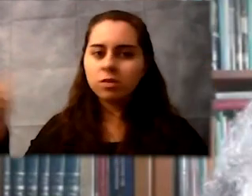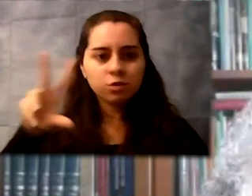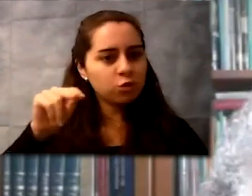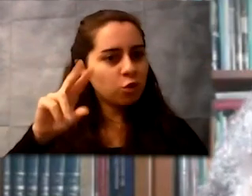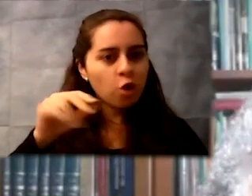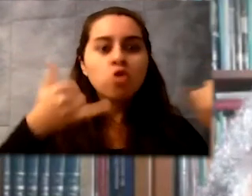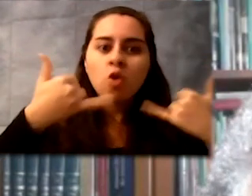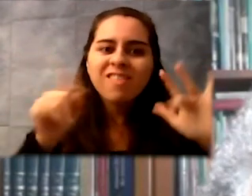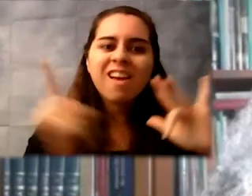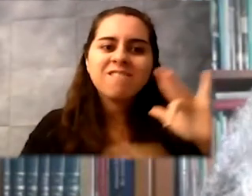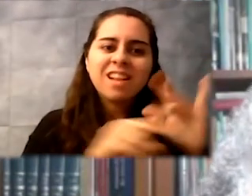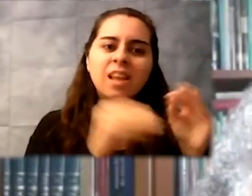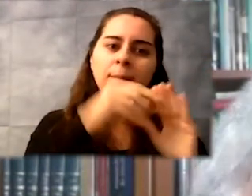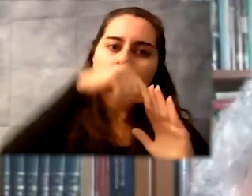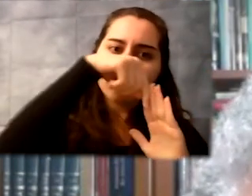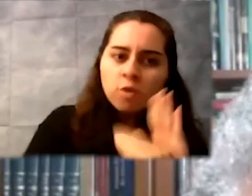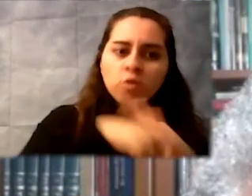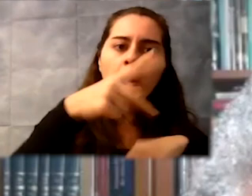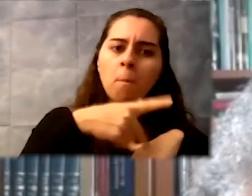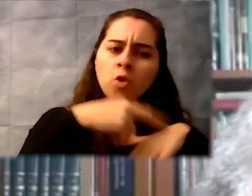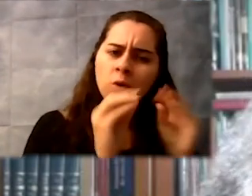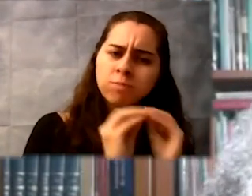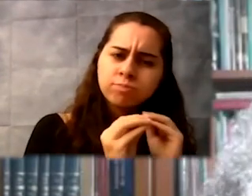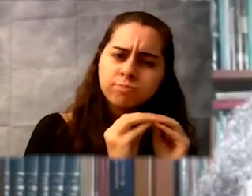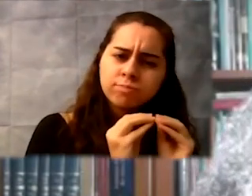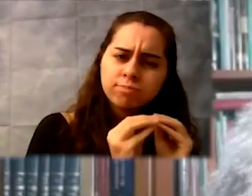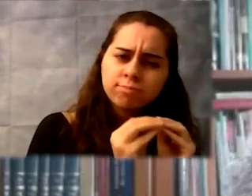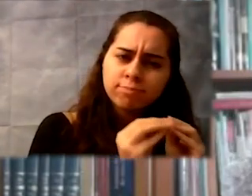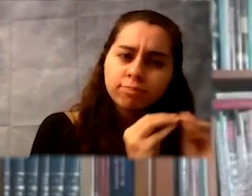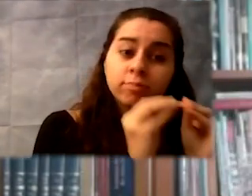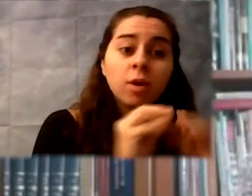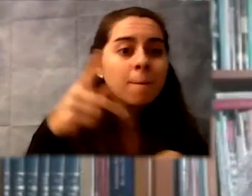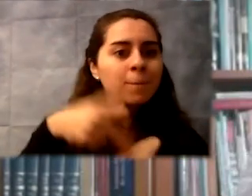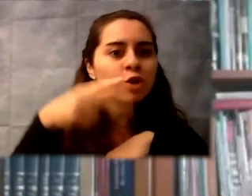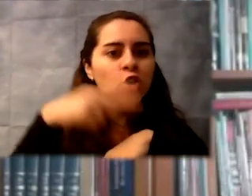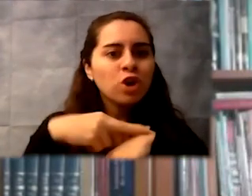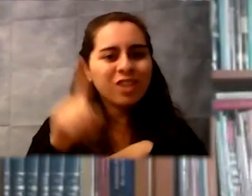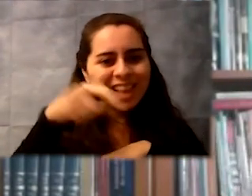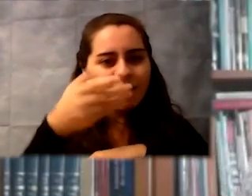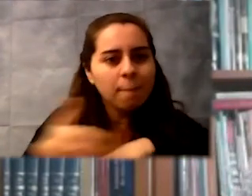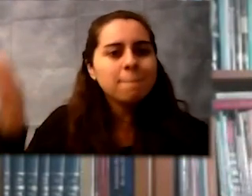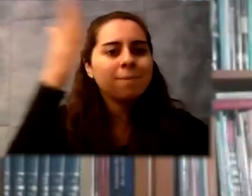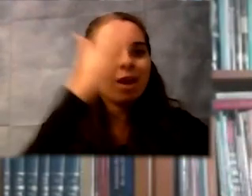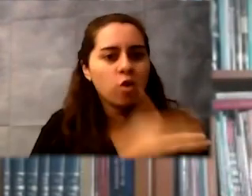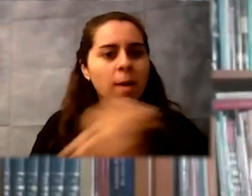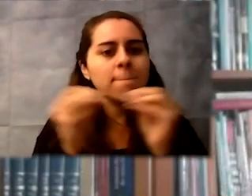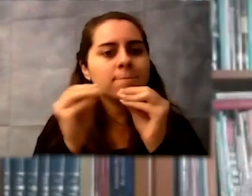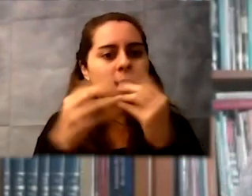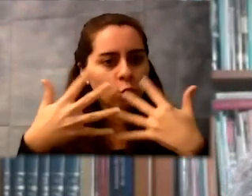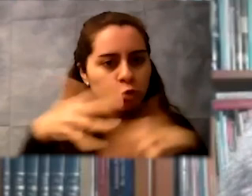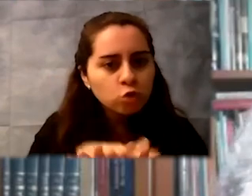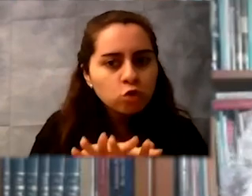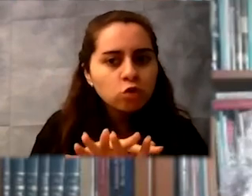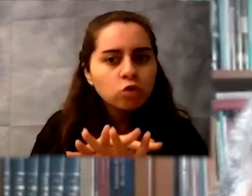debe construirse, no importa el estatus que Puerto Rico tenga. Es el país que queremos construir una sociedad inclusiva, una sociedad que